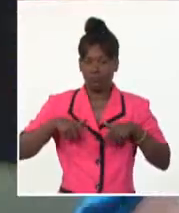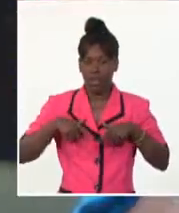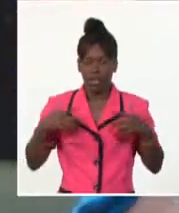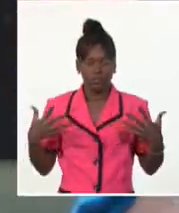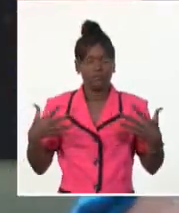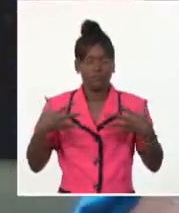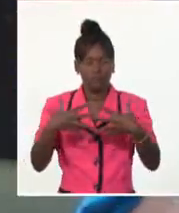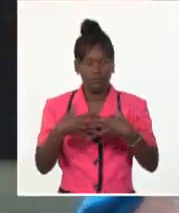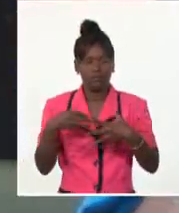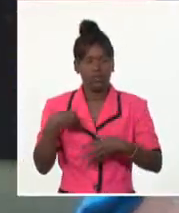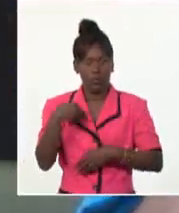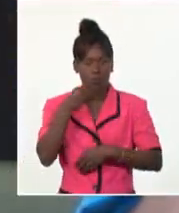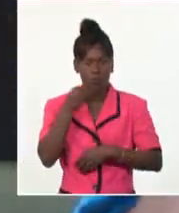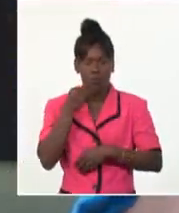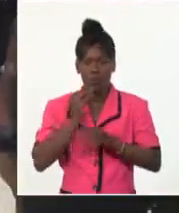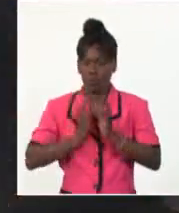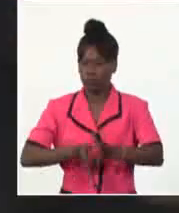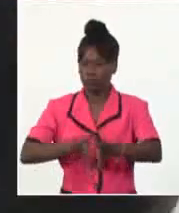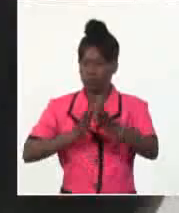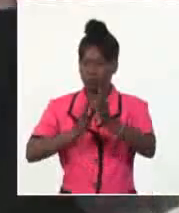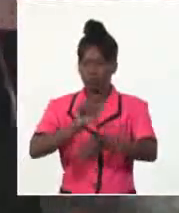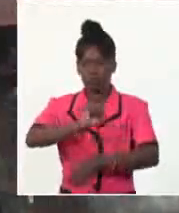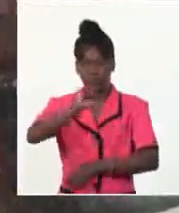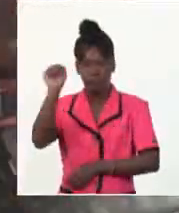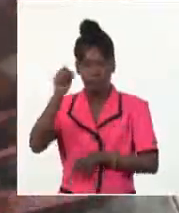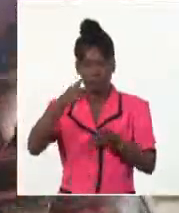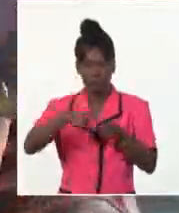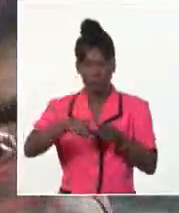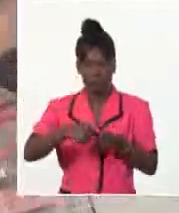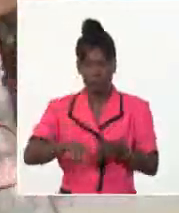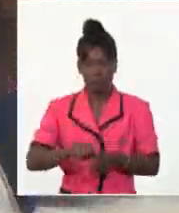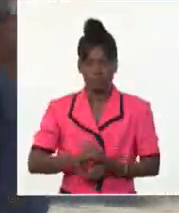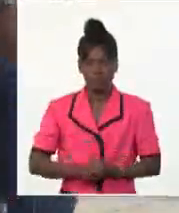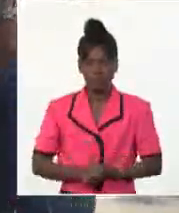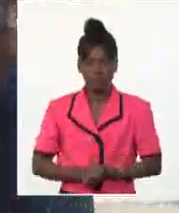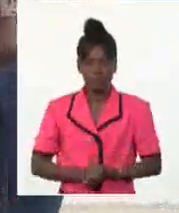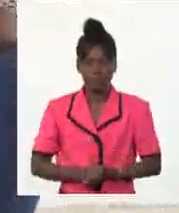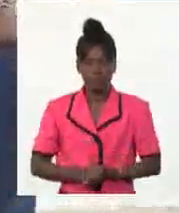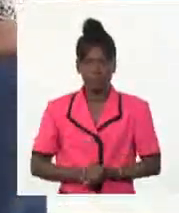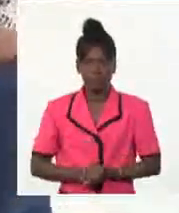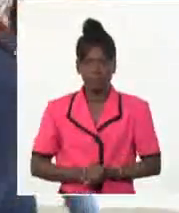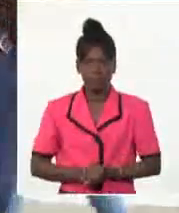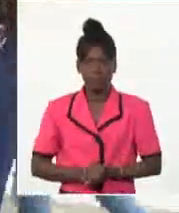tarea sí puede seguir adelante con ella. También tierra de mando.